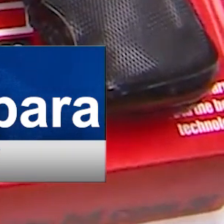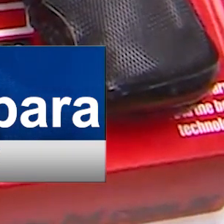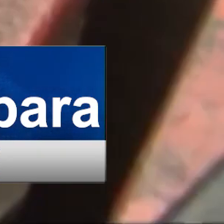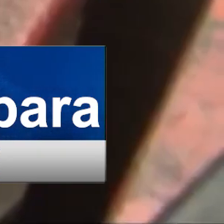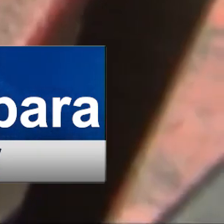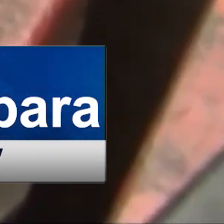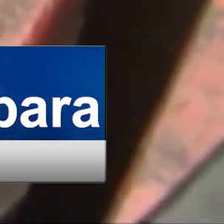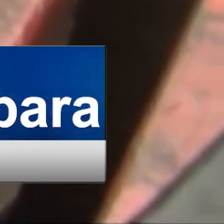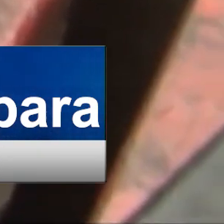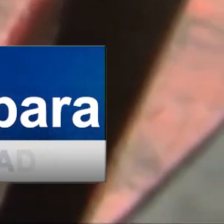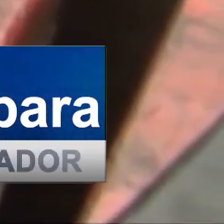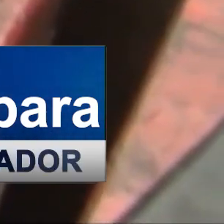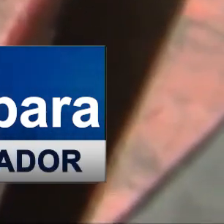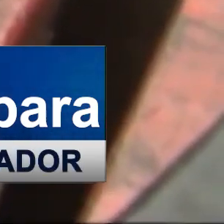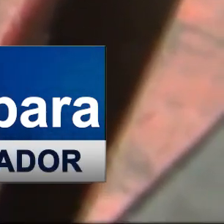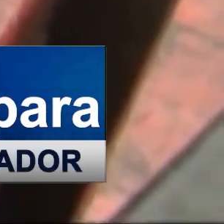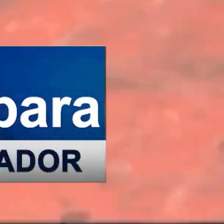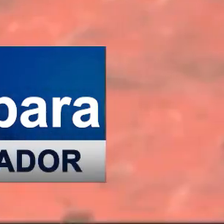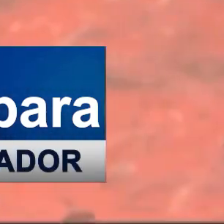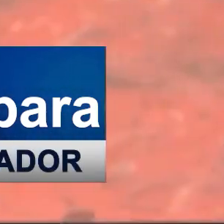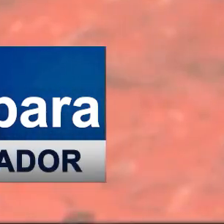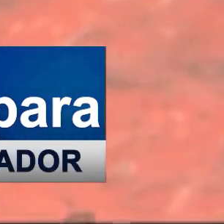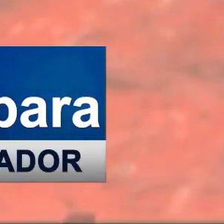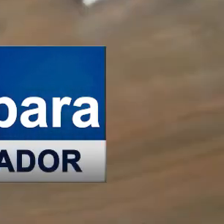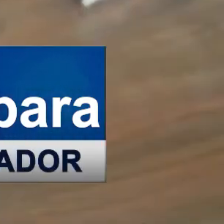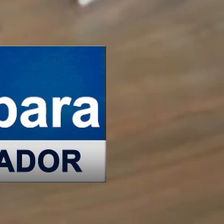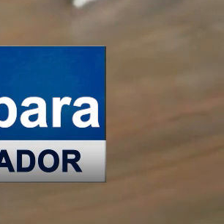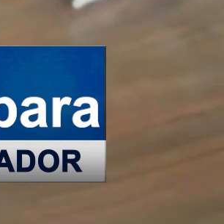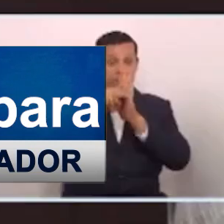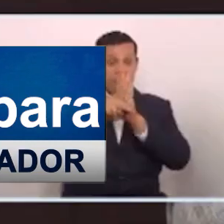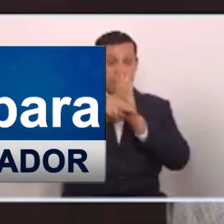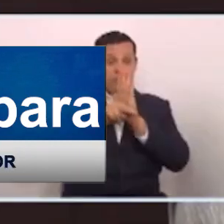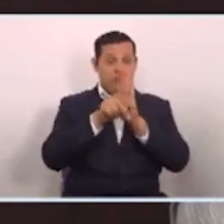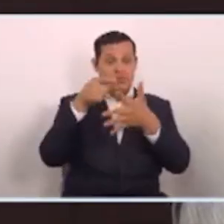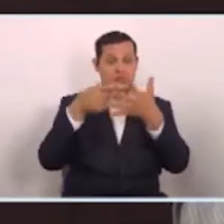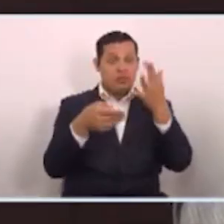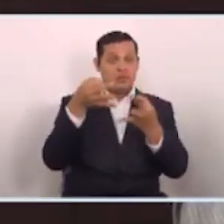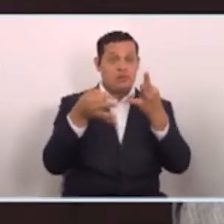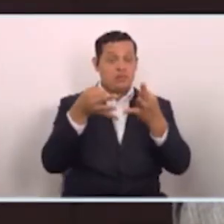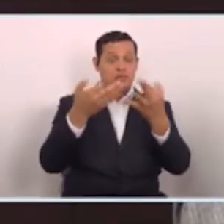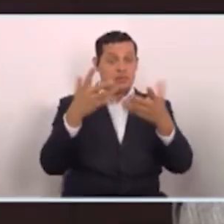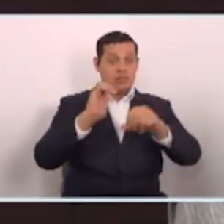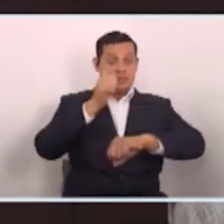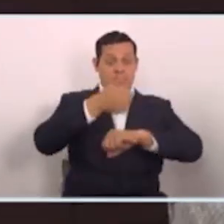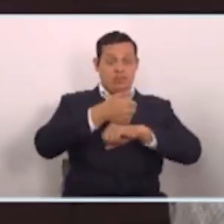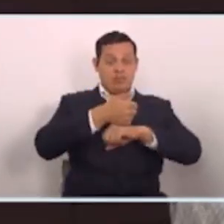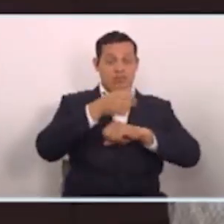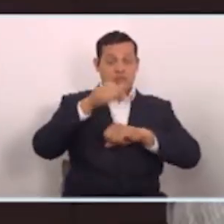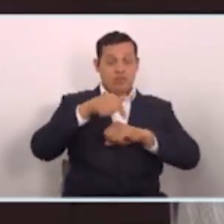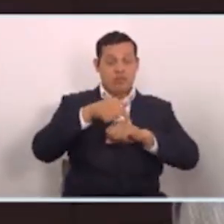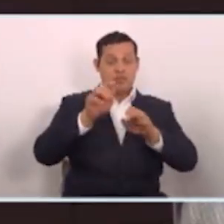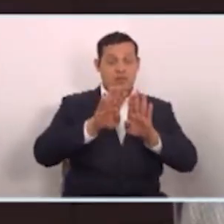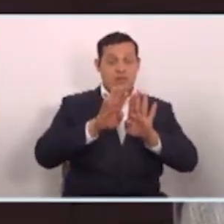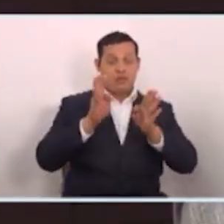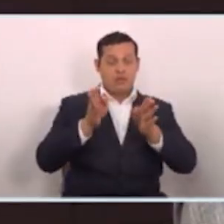Ministerio de defensa nacional por diversas razones según lo expresaron la diputada de nuevas ideas Alexia Rivas